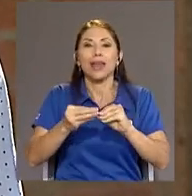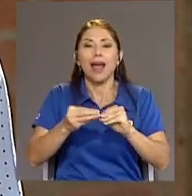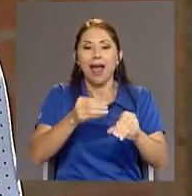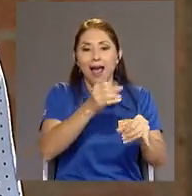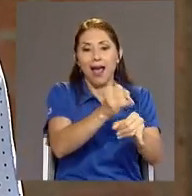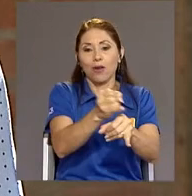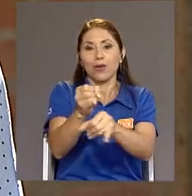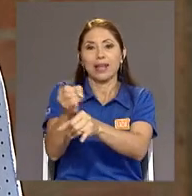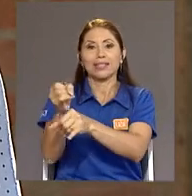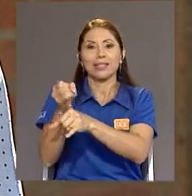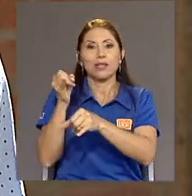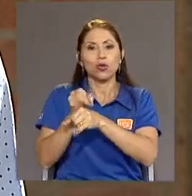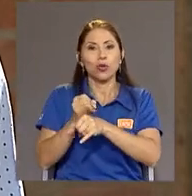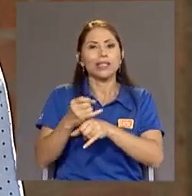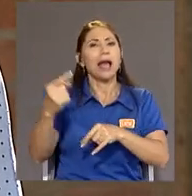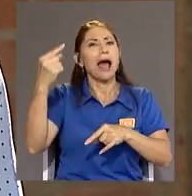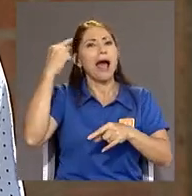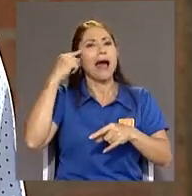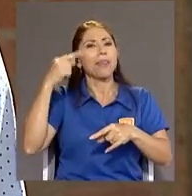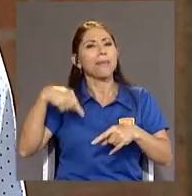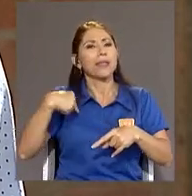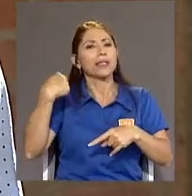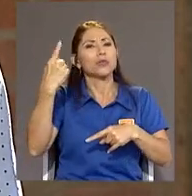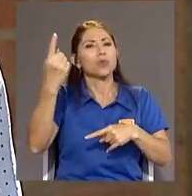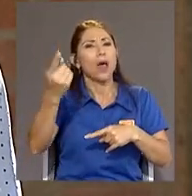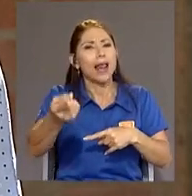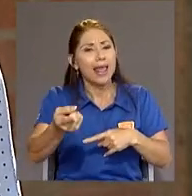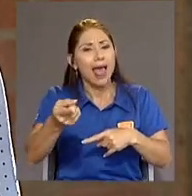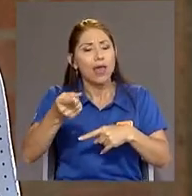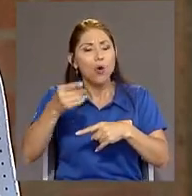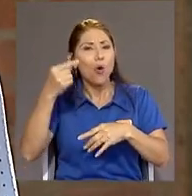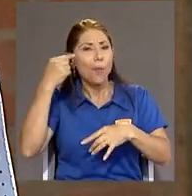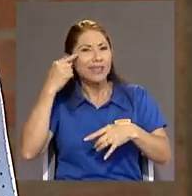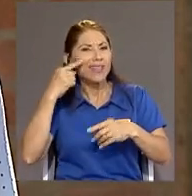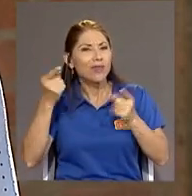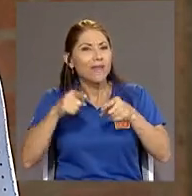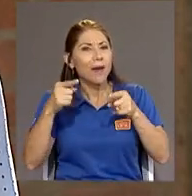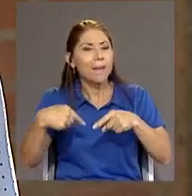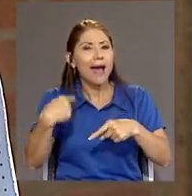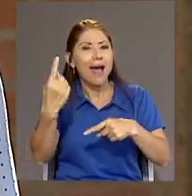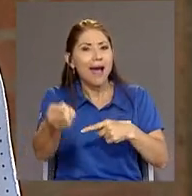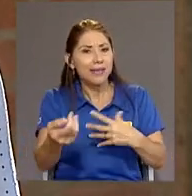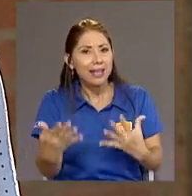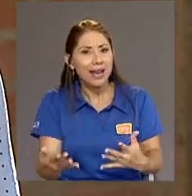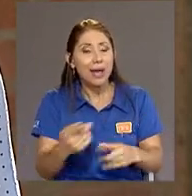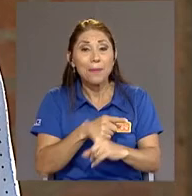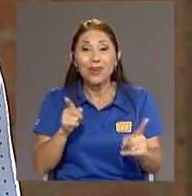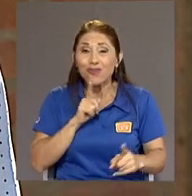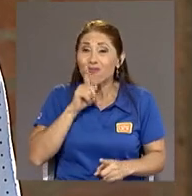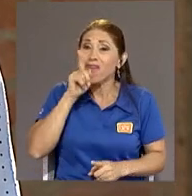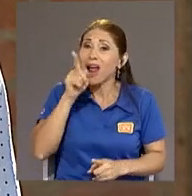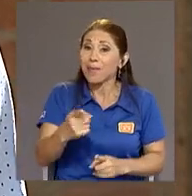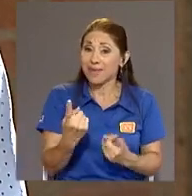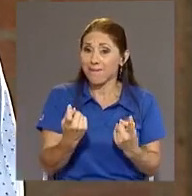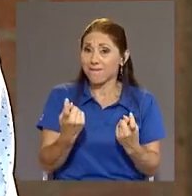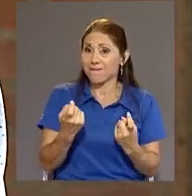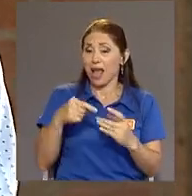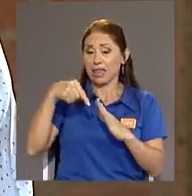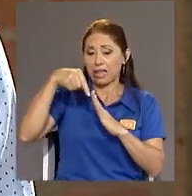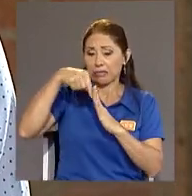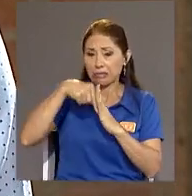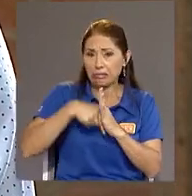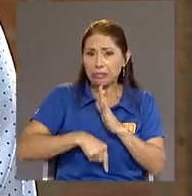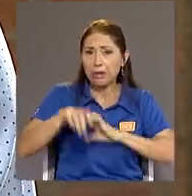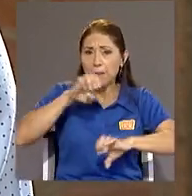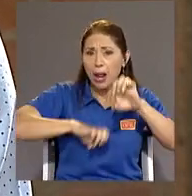han proyectado, visualizado, inferido, pero sin siquiera hacer una valoración profunda de a lo que se deben